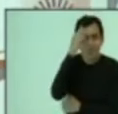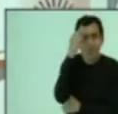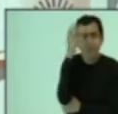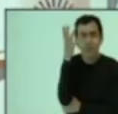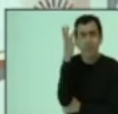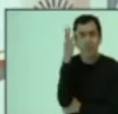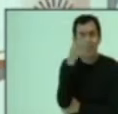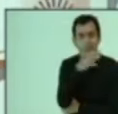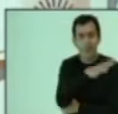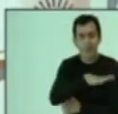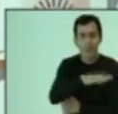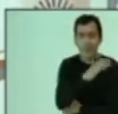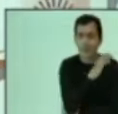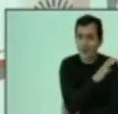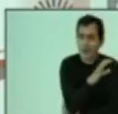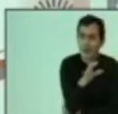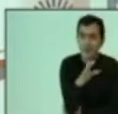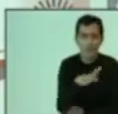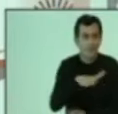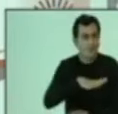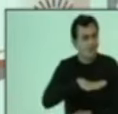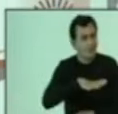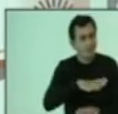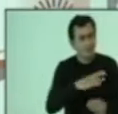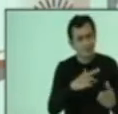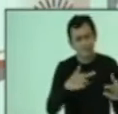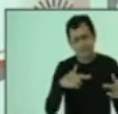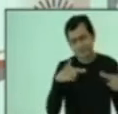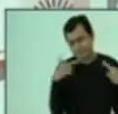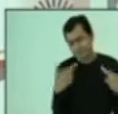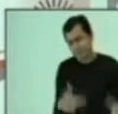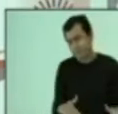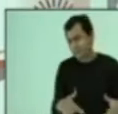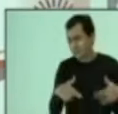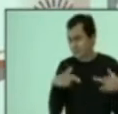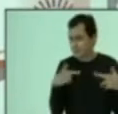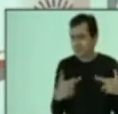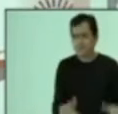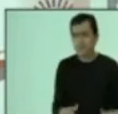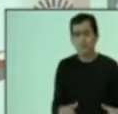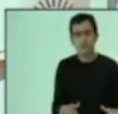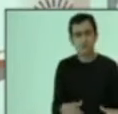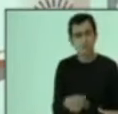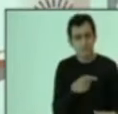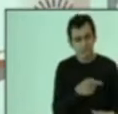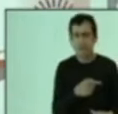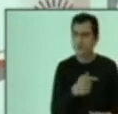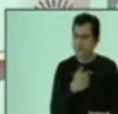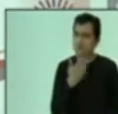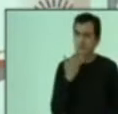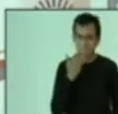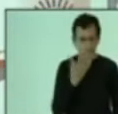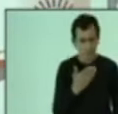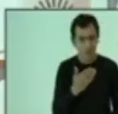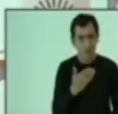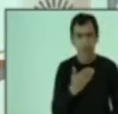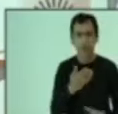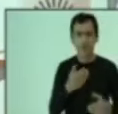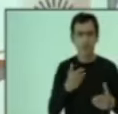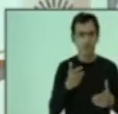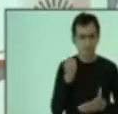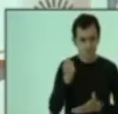el sector agropecuario. Estoy de acuerdo en atraer inversión, darle